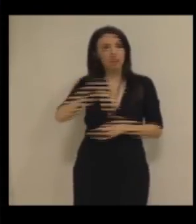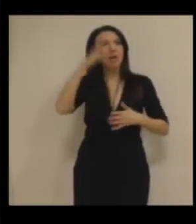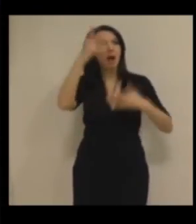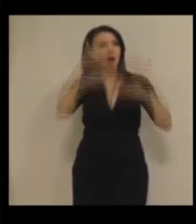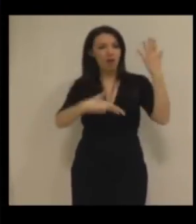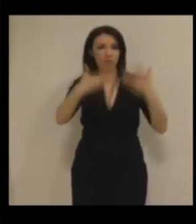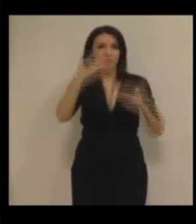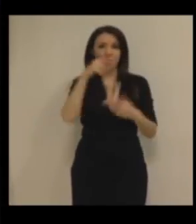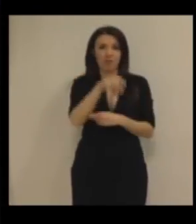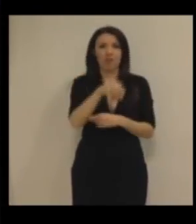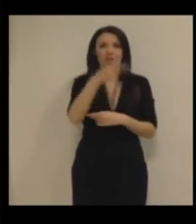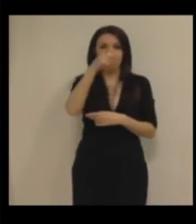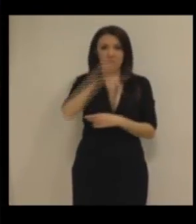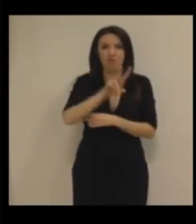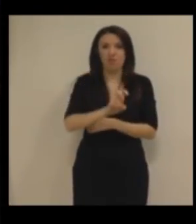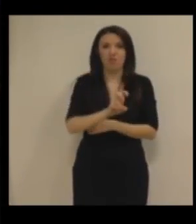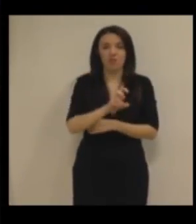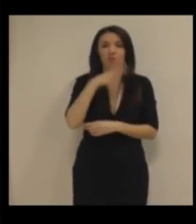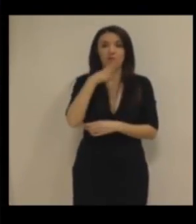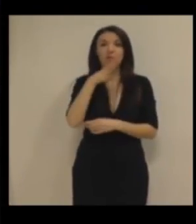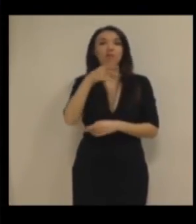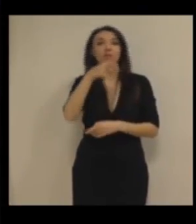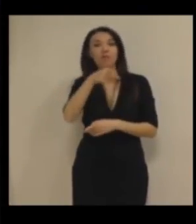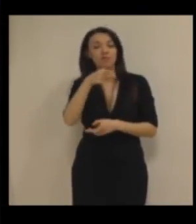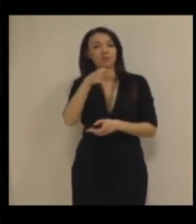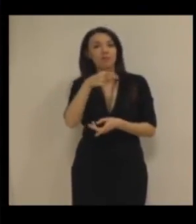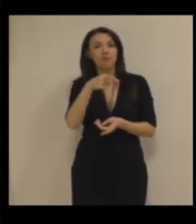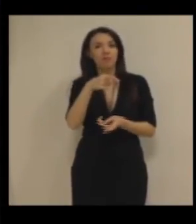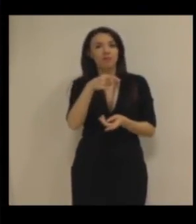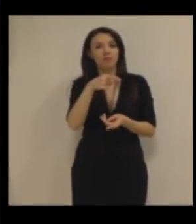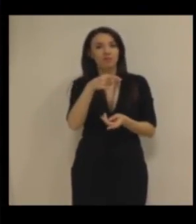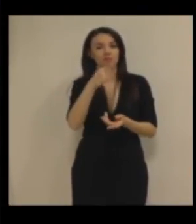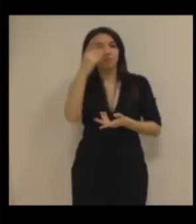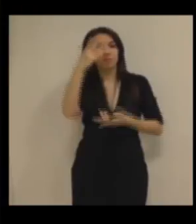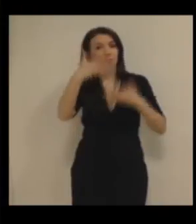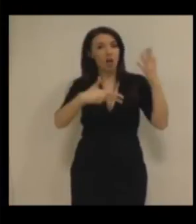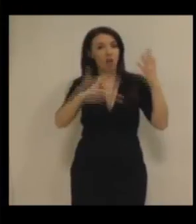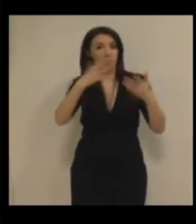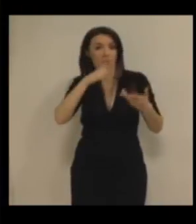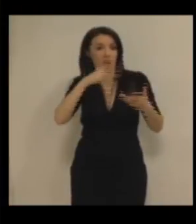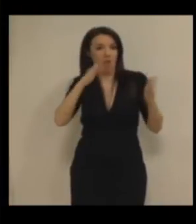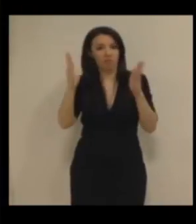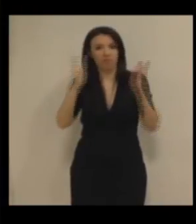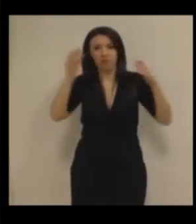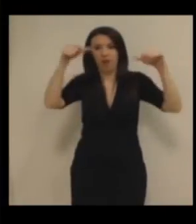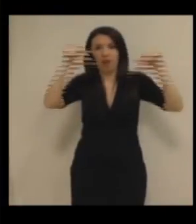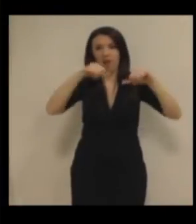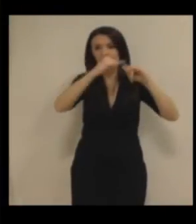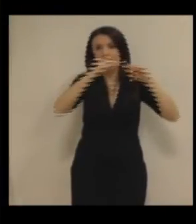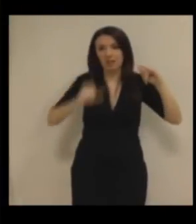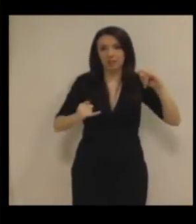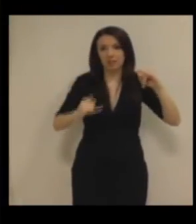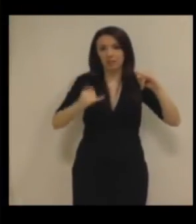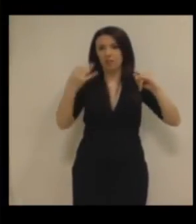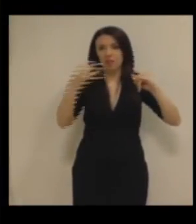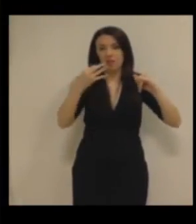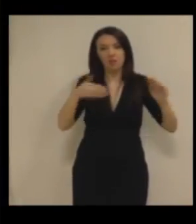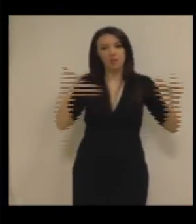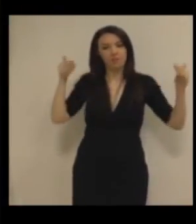administración. Por eso es que la administración debería, más aún en tiempos de crisis, volcarse más